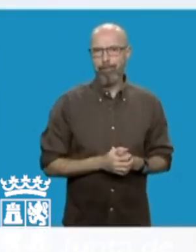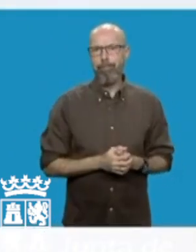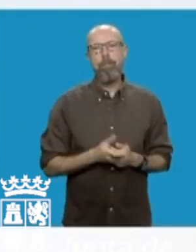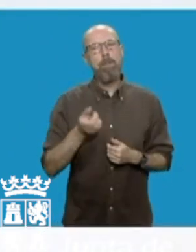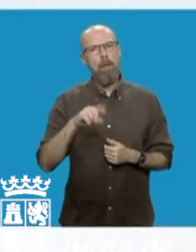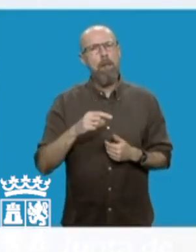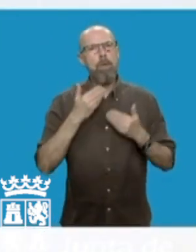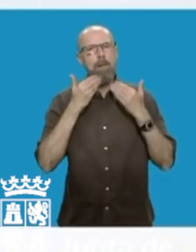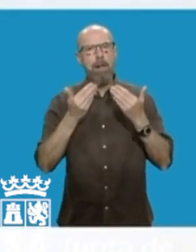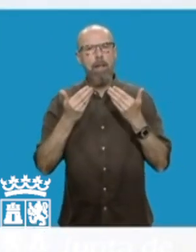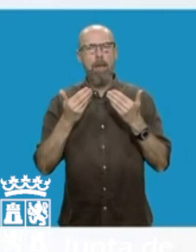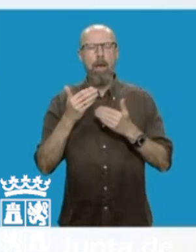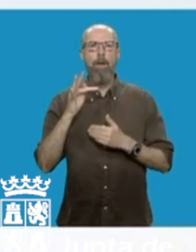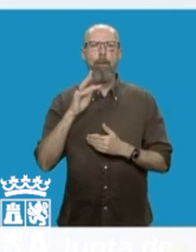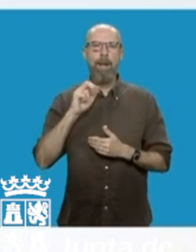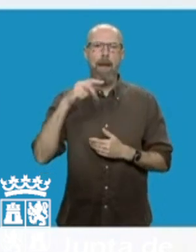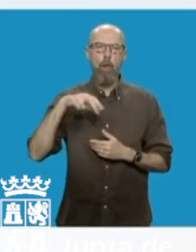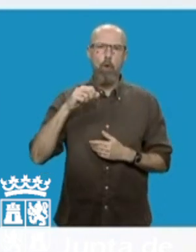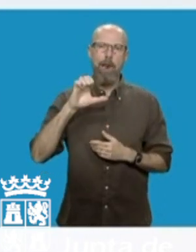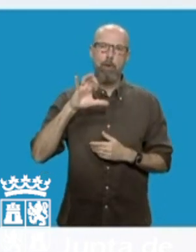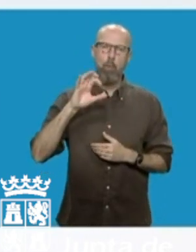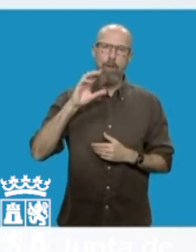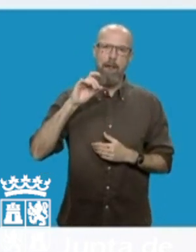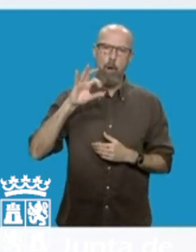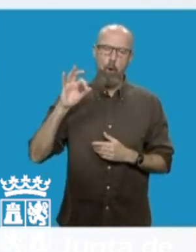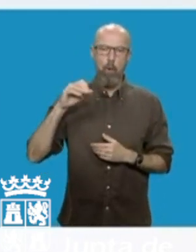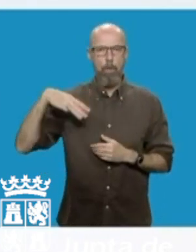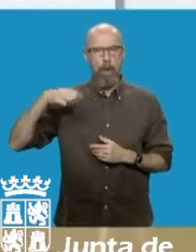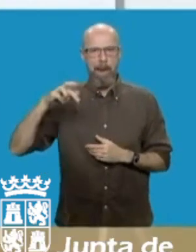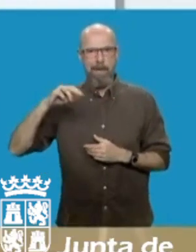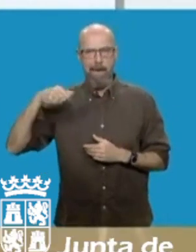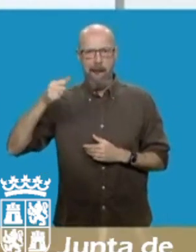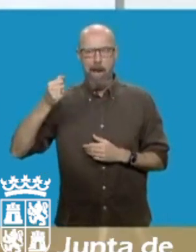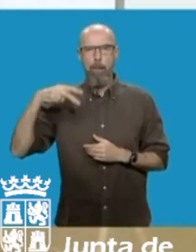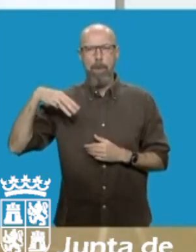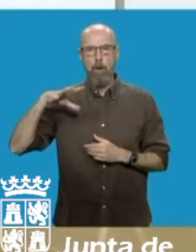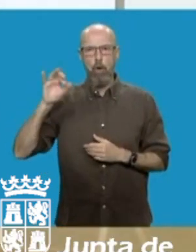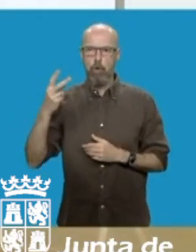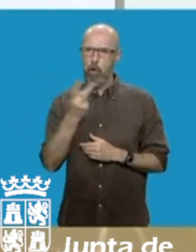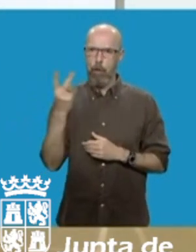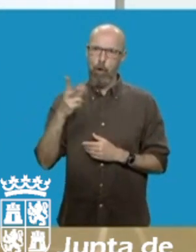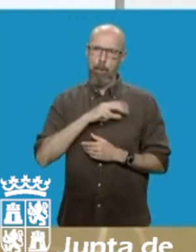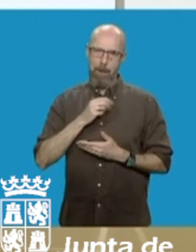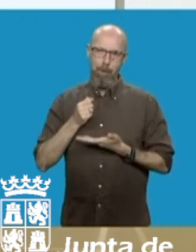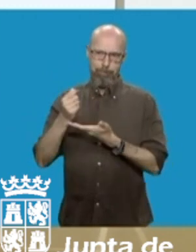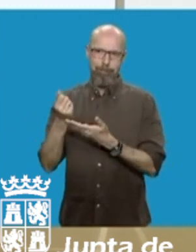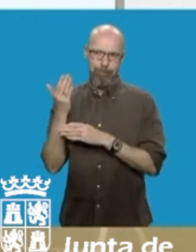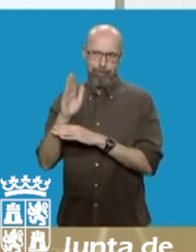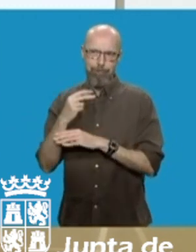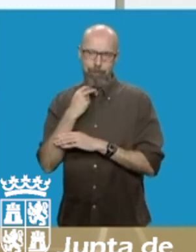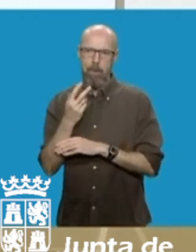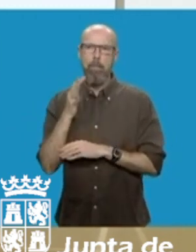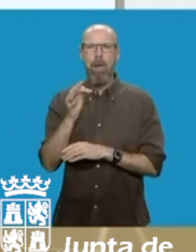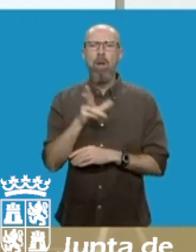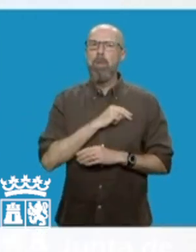muchas gracias a Fernando Escudero y Marina Marcos, que es ya una veterana en la entrega de estos premios. Y un recuerdo muy especial para Javier